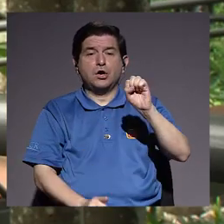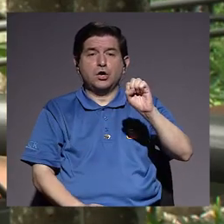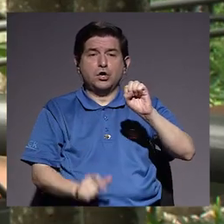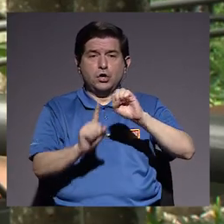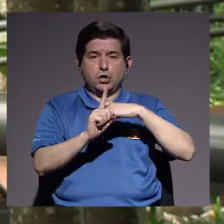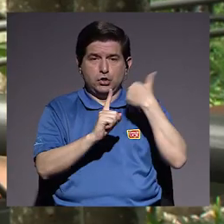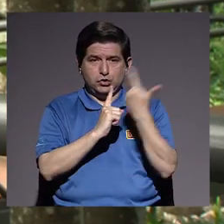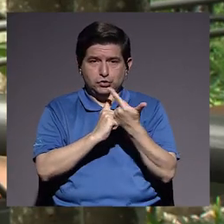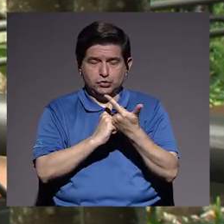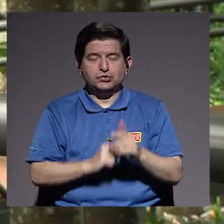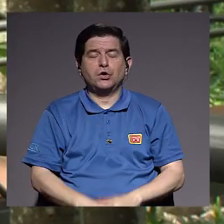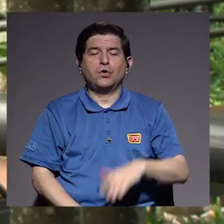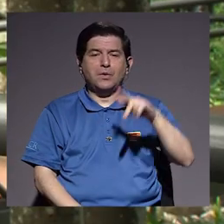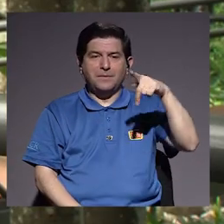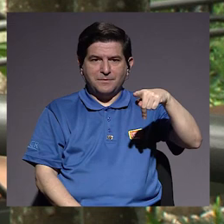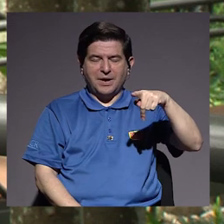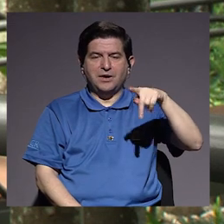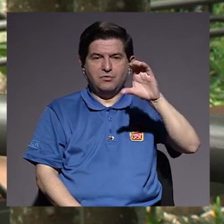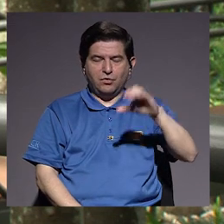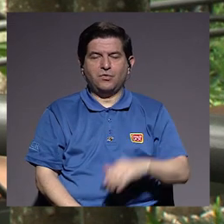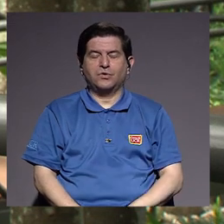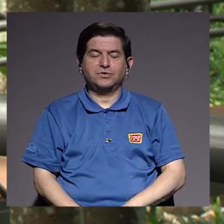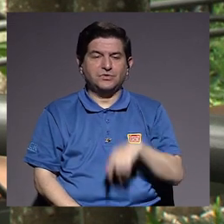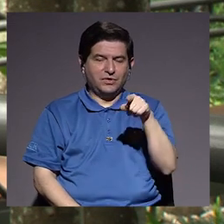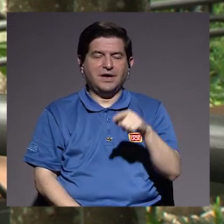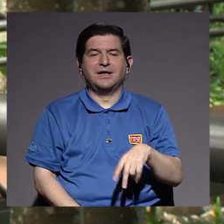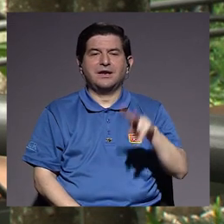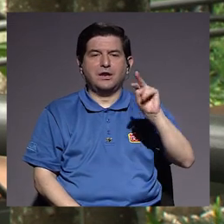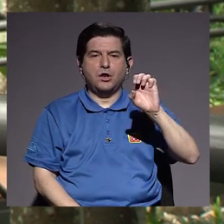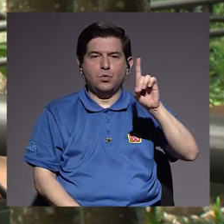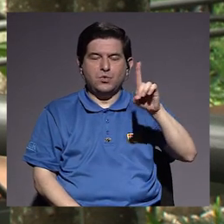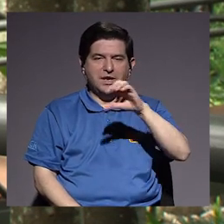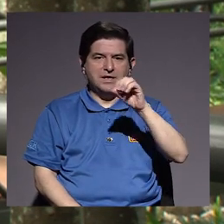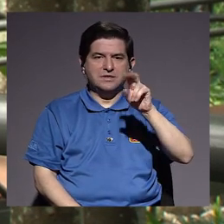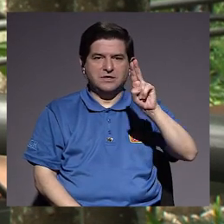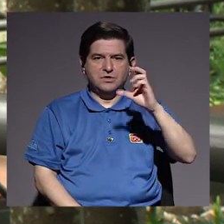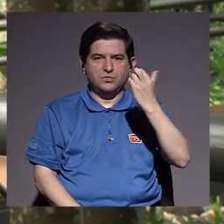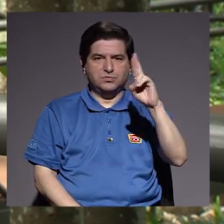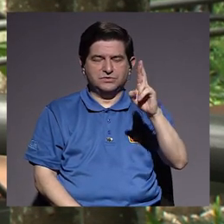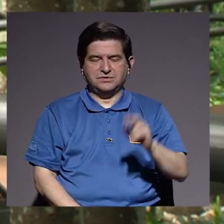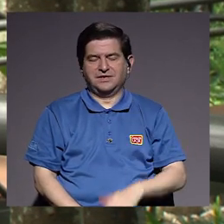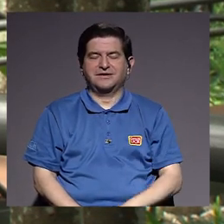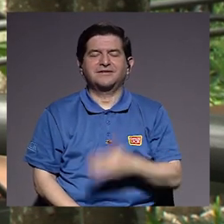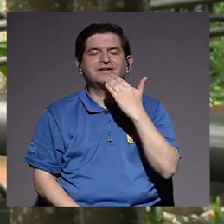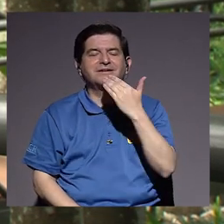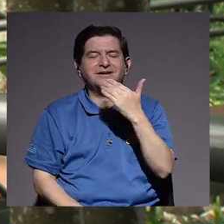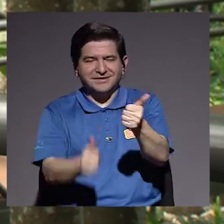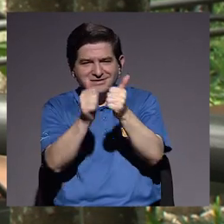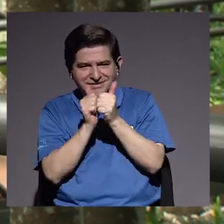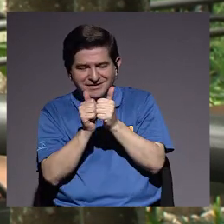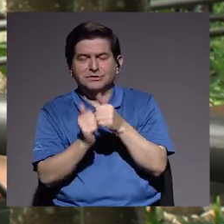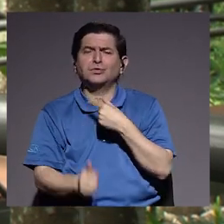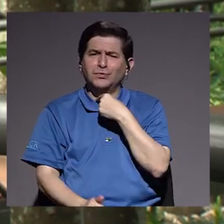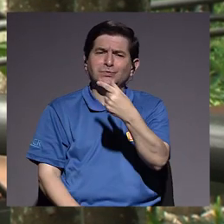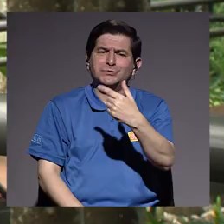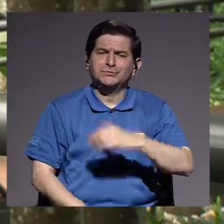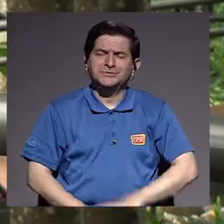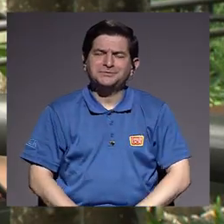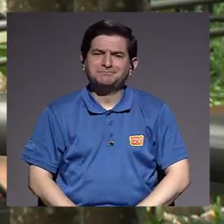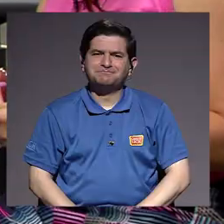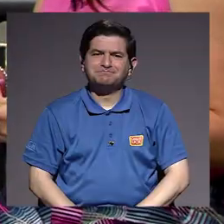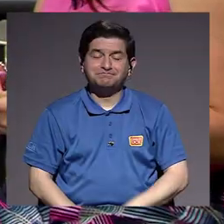Paulo Cotto de la Universidad Estatal a Distancia de la UCR también. Gracias por estar en compañía. Mucho gusto.